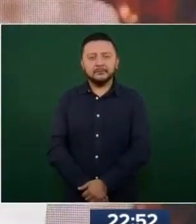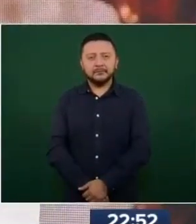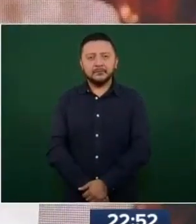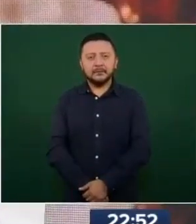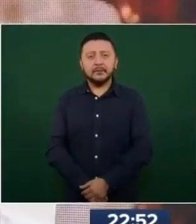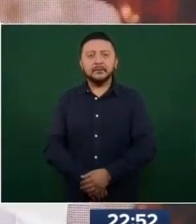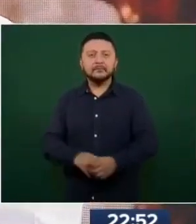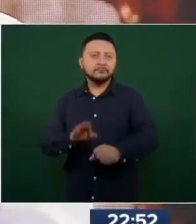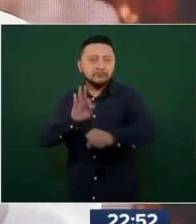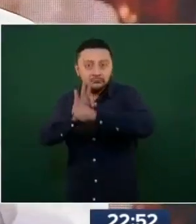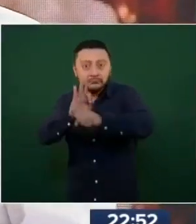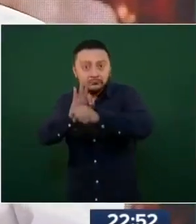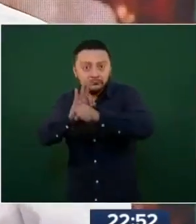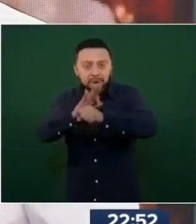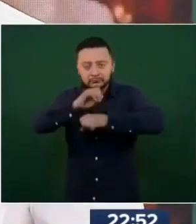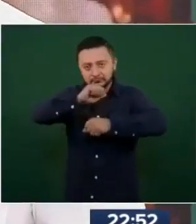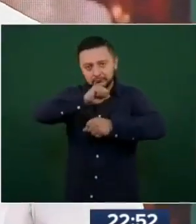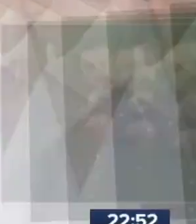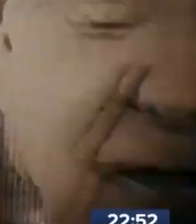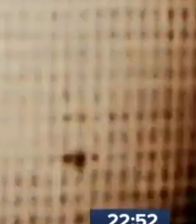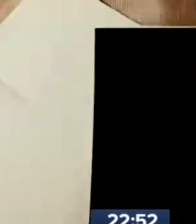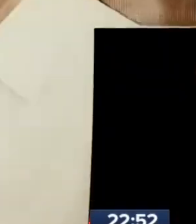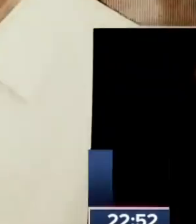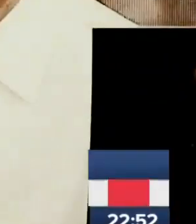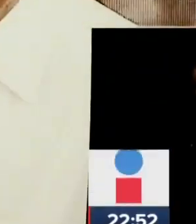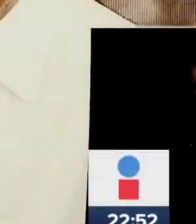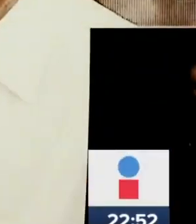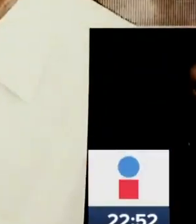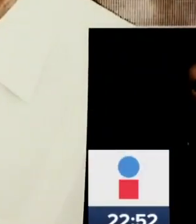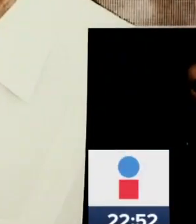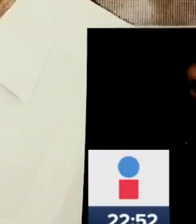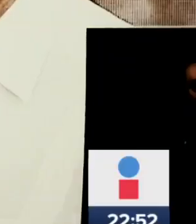la protección de los animales.